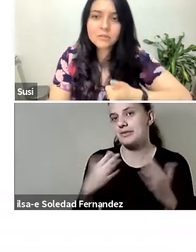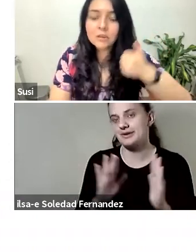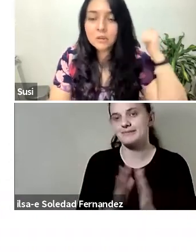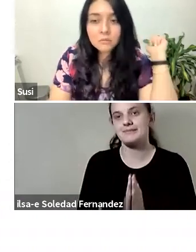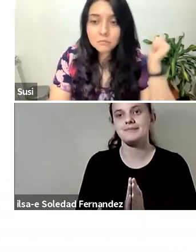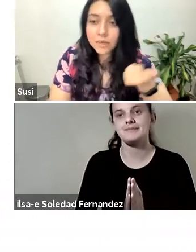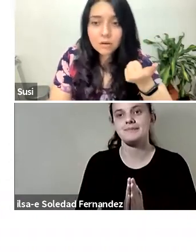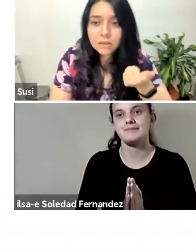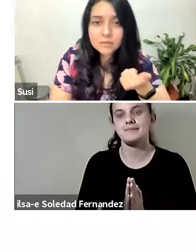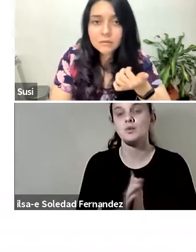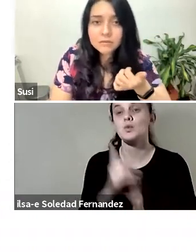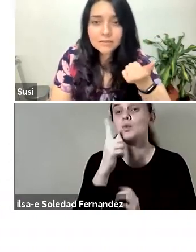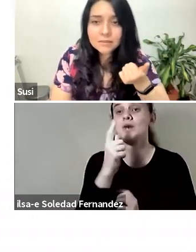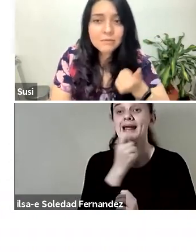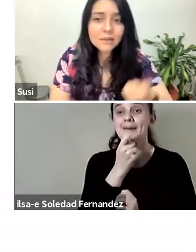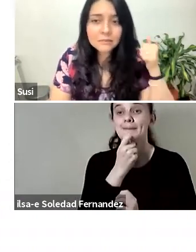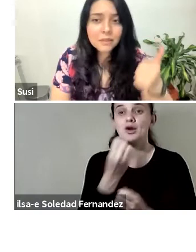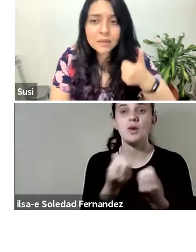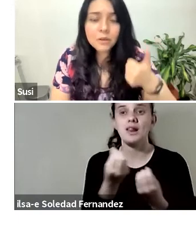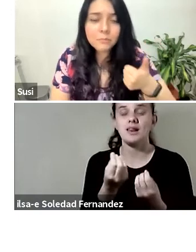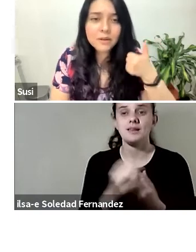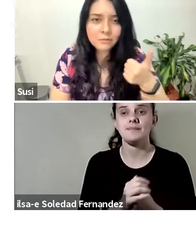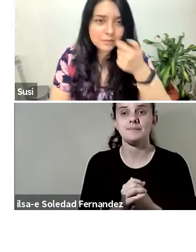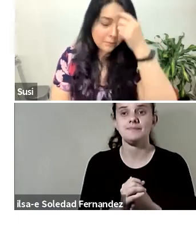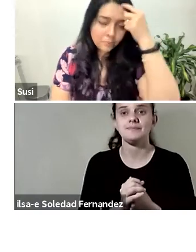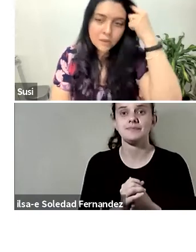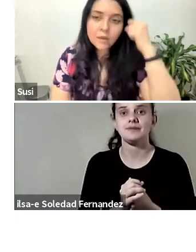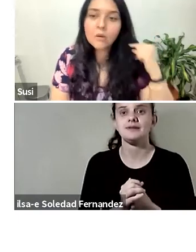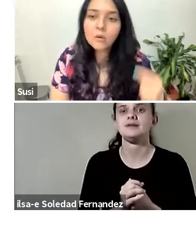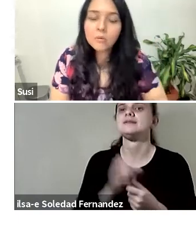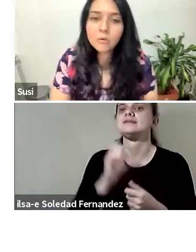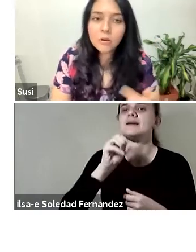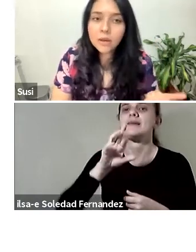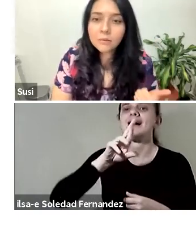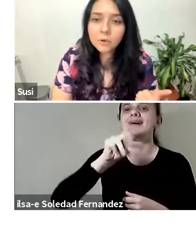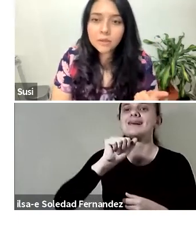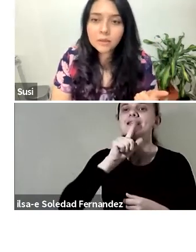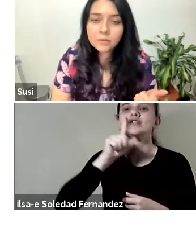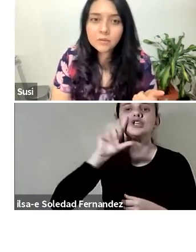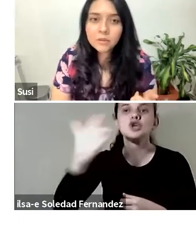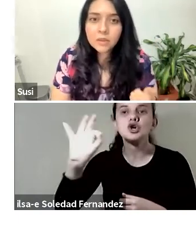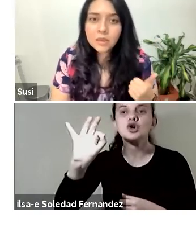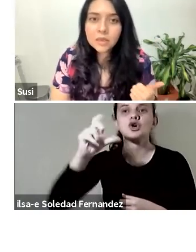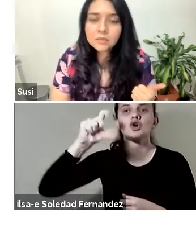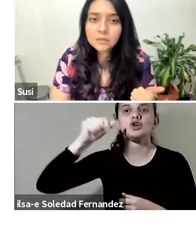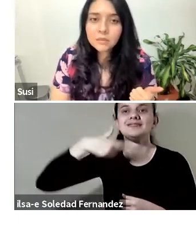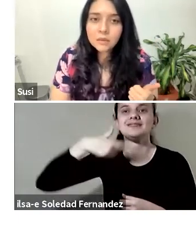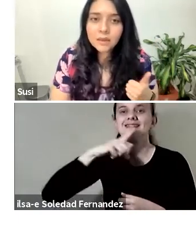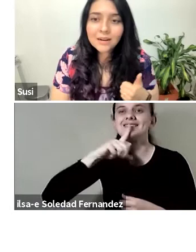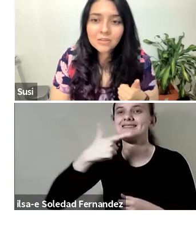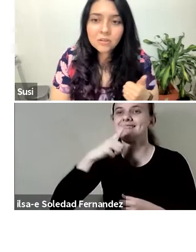primero es, para que algo sea accesible, tiene que poder percibirse. Uno de los ejemplos en este caso